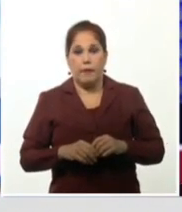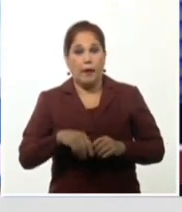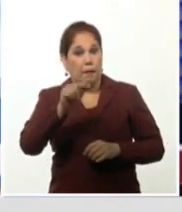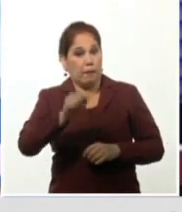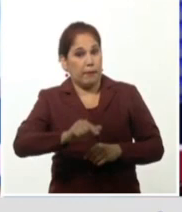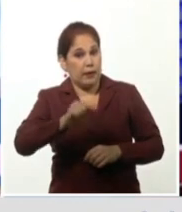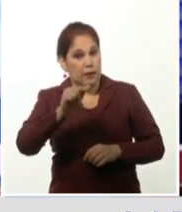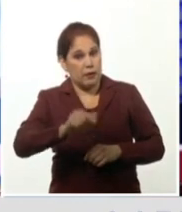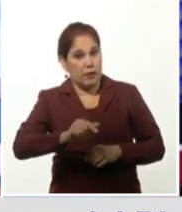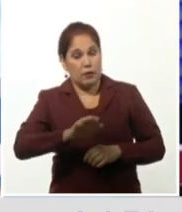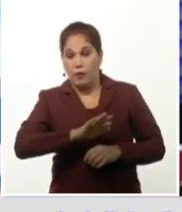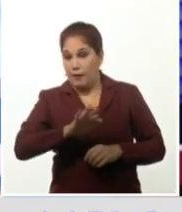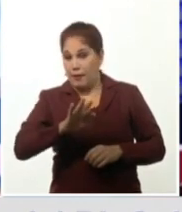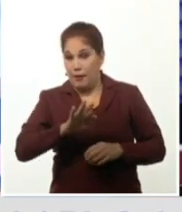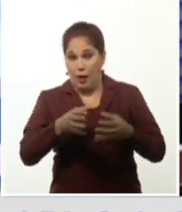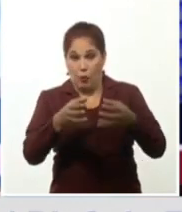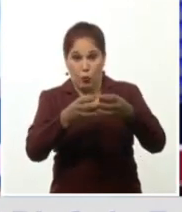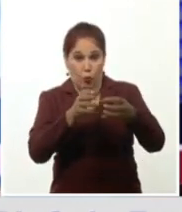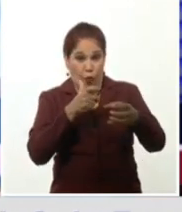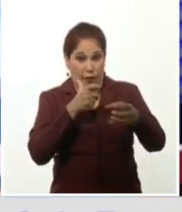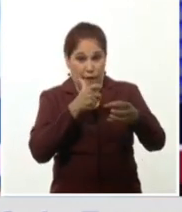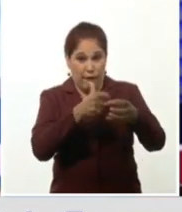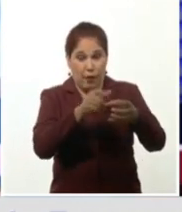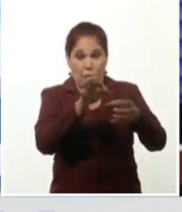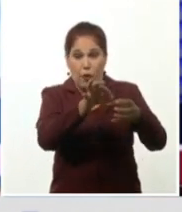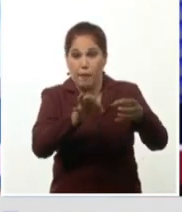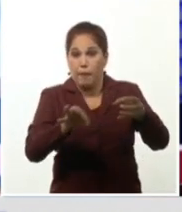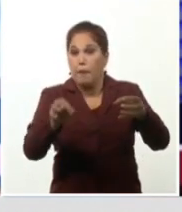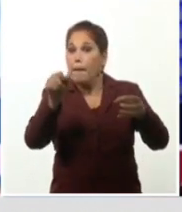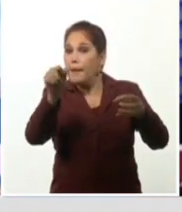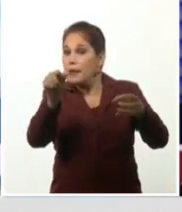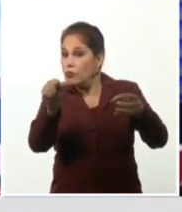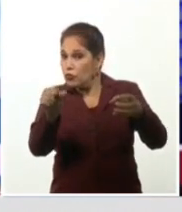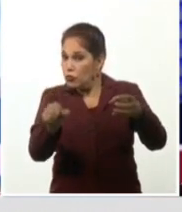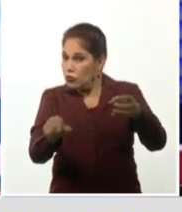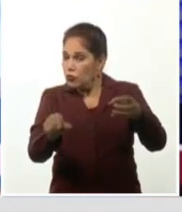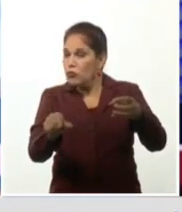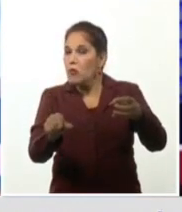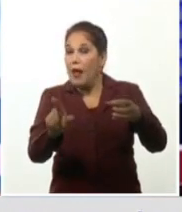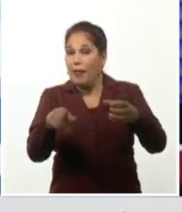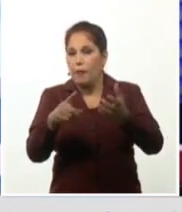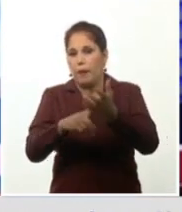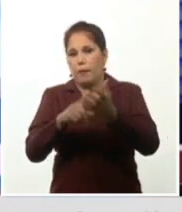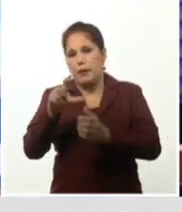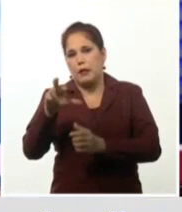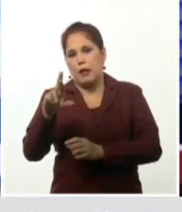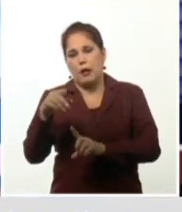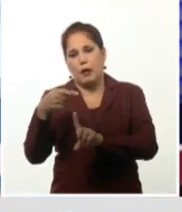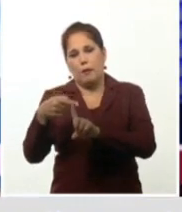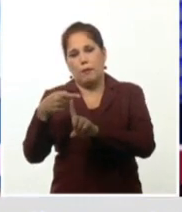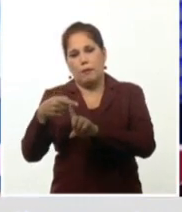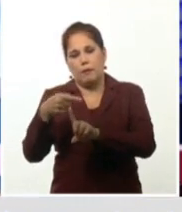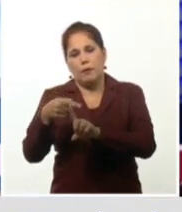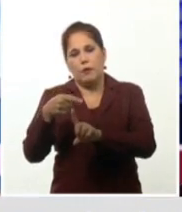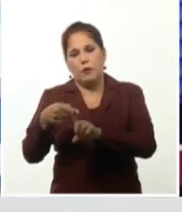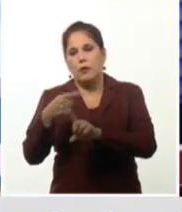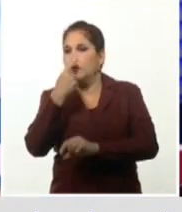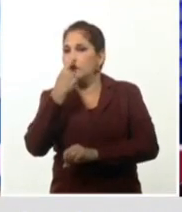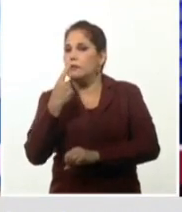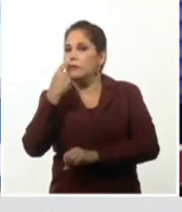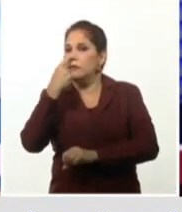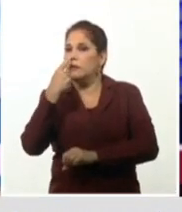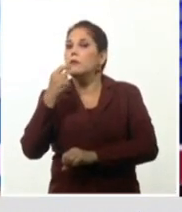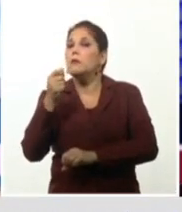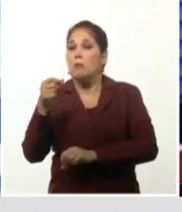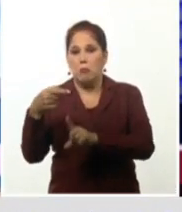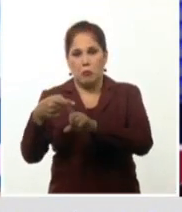que se han aplicado alguna dosis de la vacuna y resultan después PCR positivo. Eso puede ocurrir.